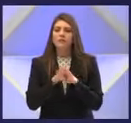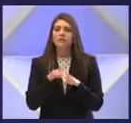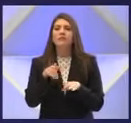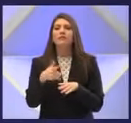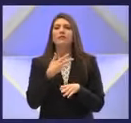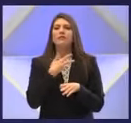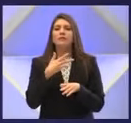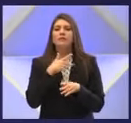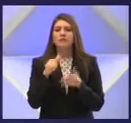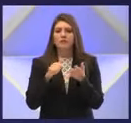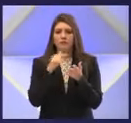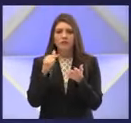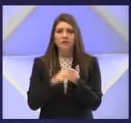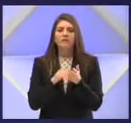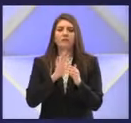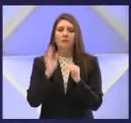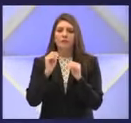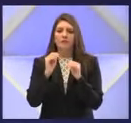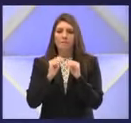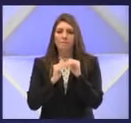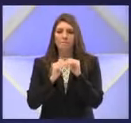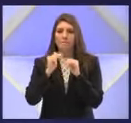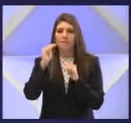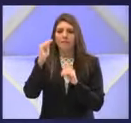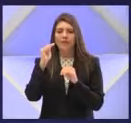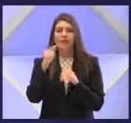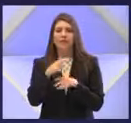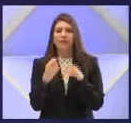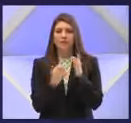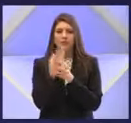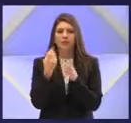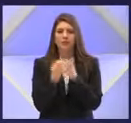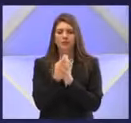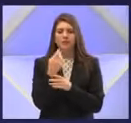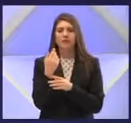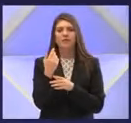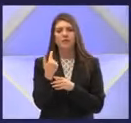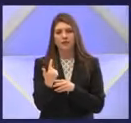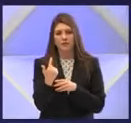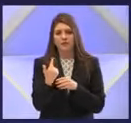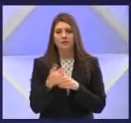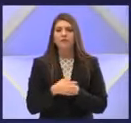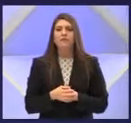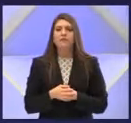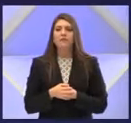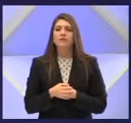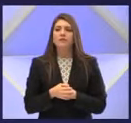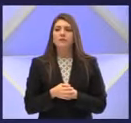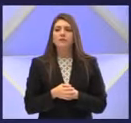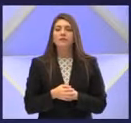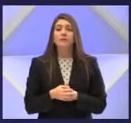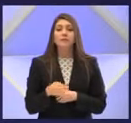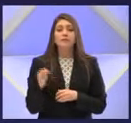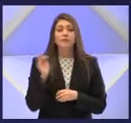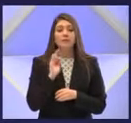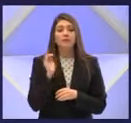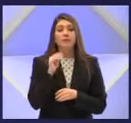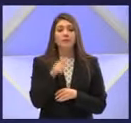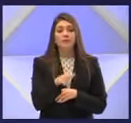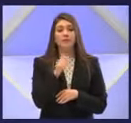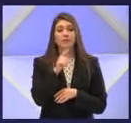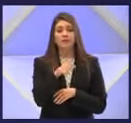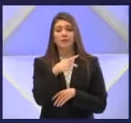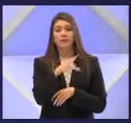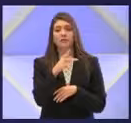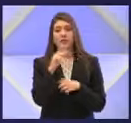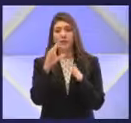en niveles de nuevas generaciones si la industria satelital lleva 62 años desde el